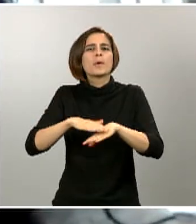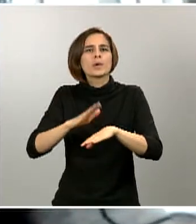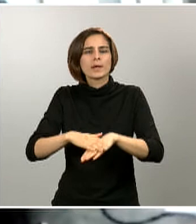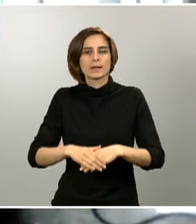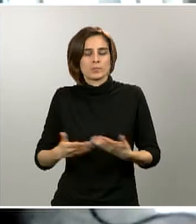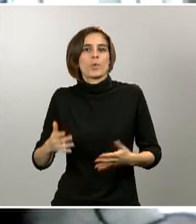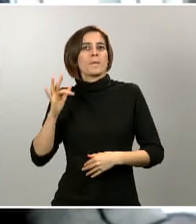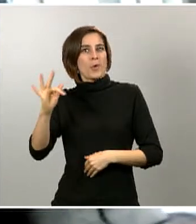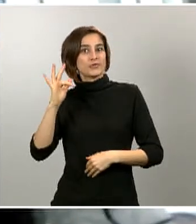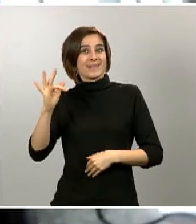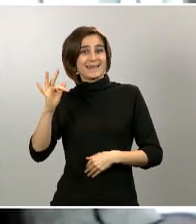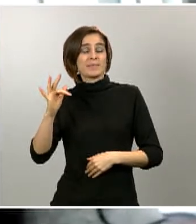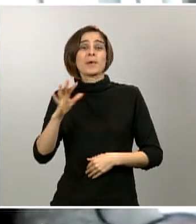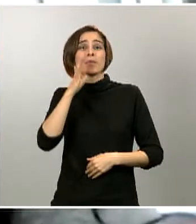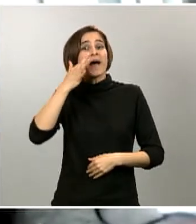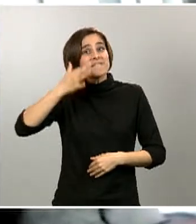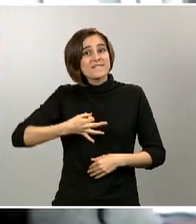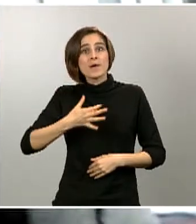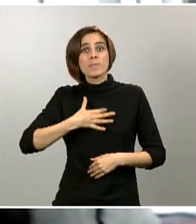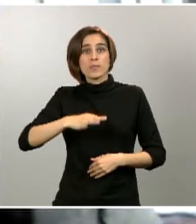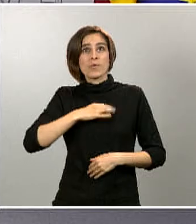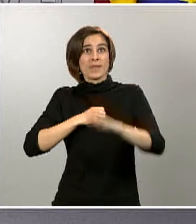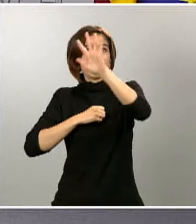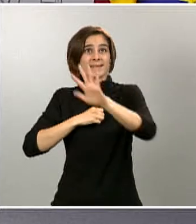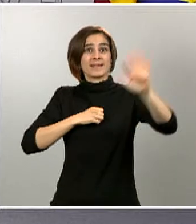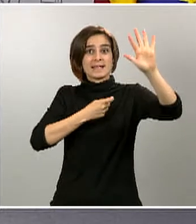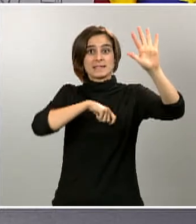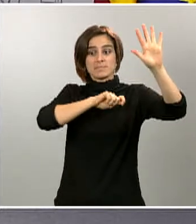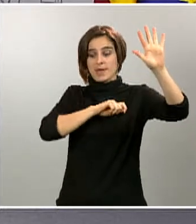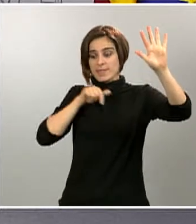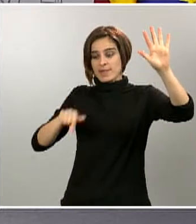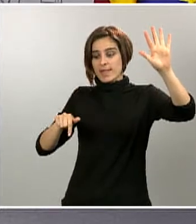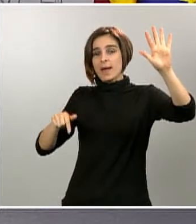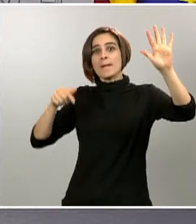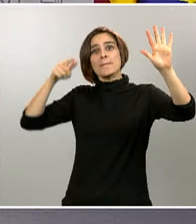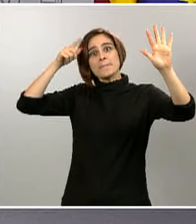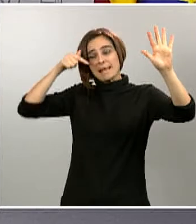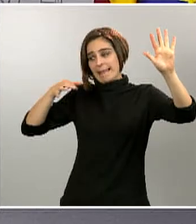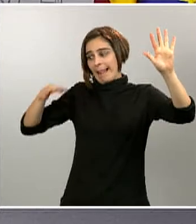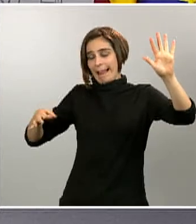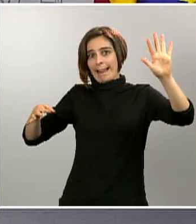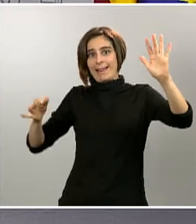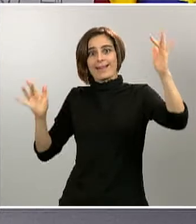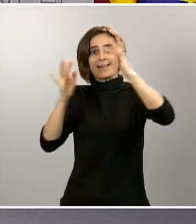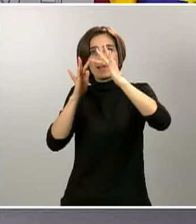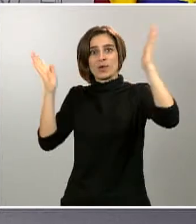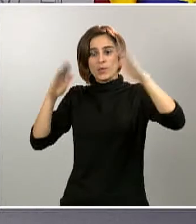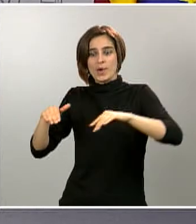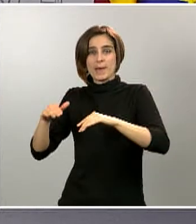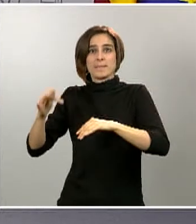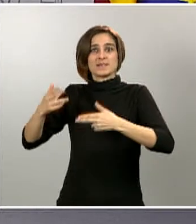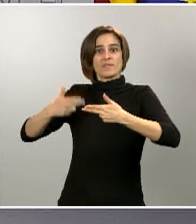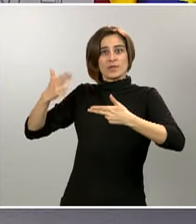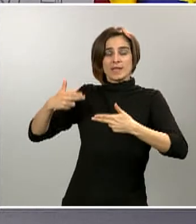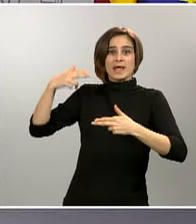aislada del resto de España y la frontera con Marruecos está cerrada, ¿se plantearían levantar antes las medidas de confinamiento en la ciudad?